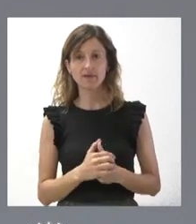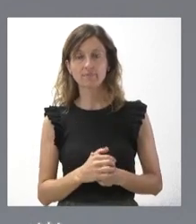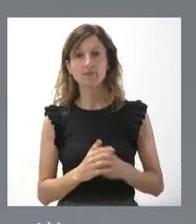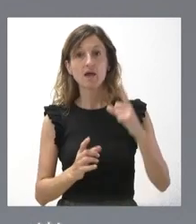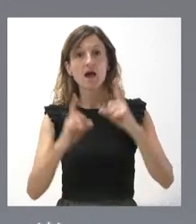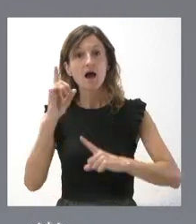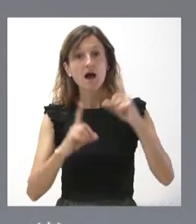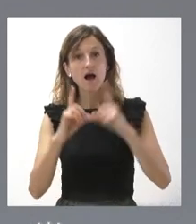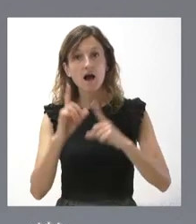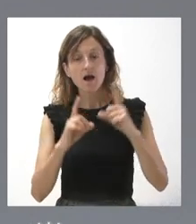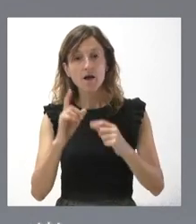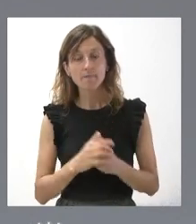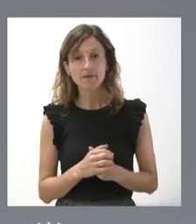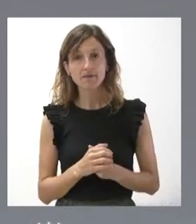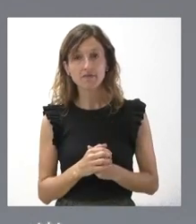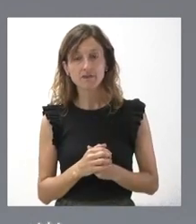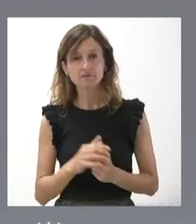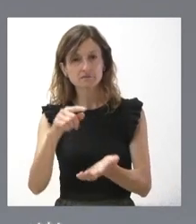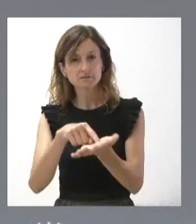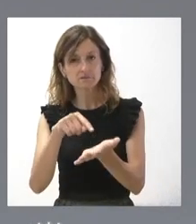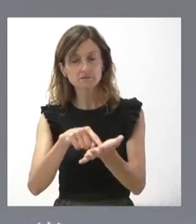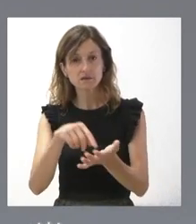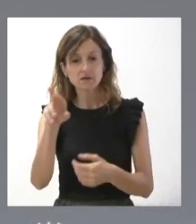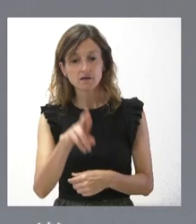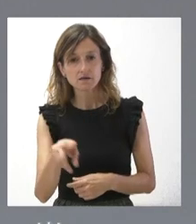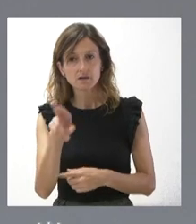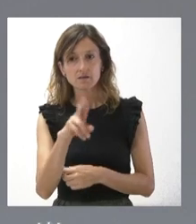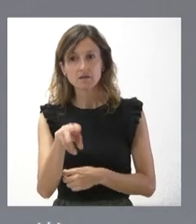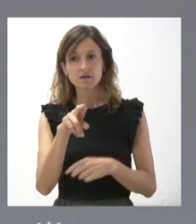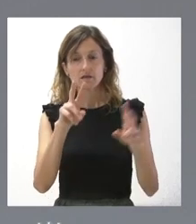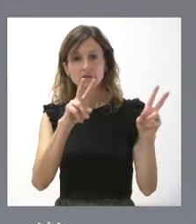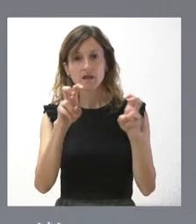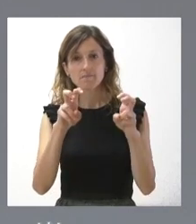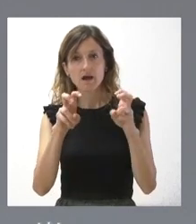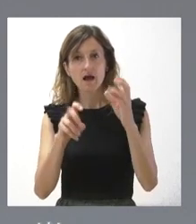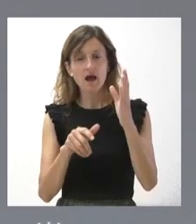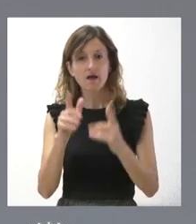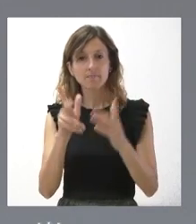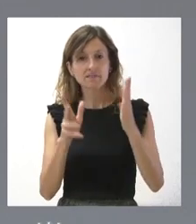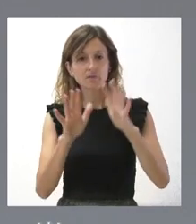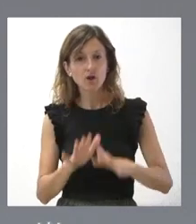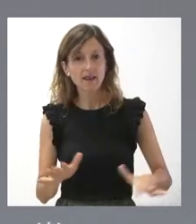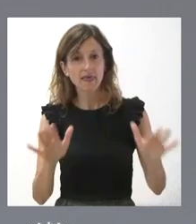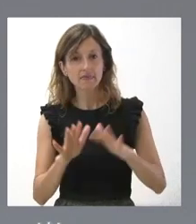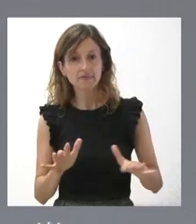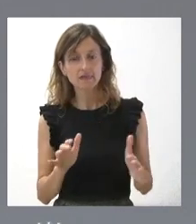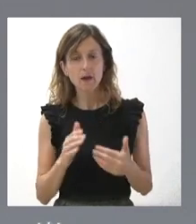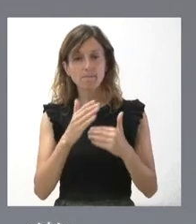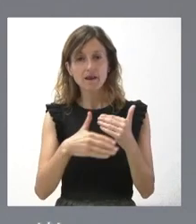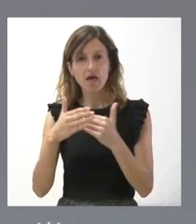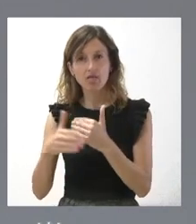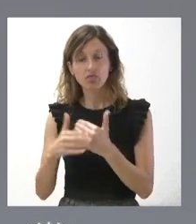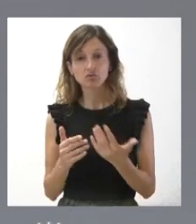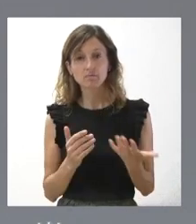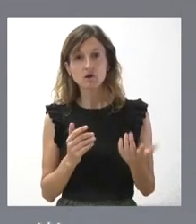veces se nos insiste en la cuestión de que la administración es muy lenta y los plazos,